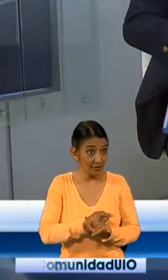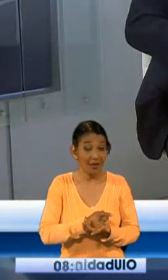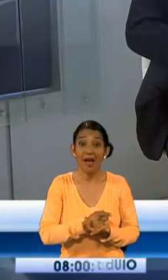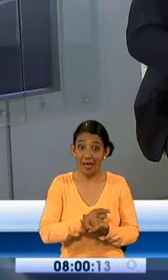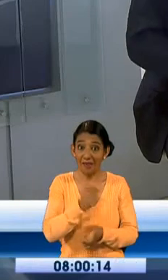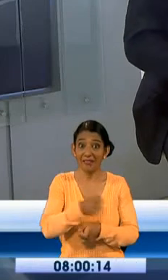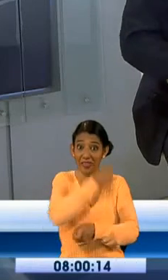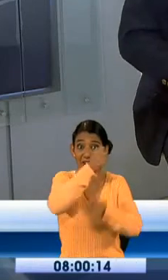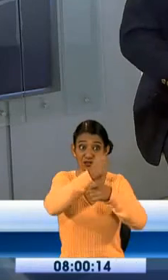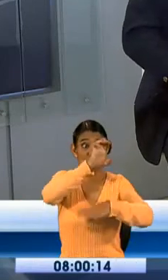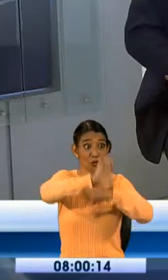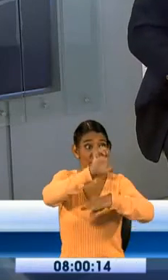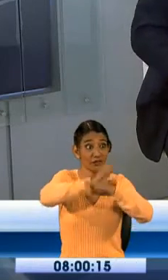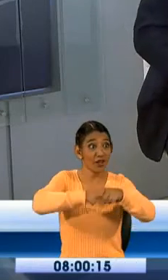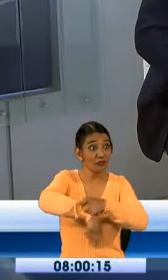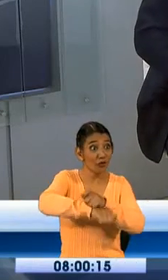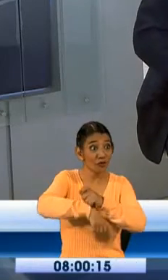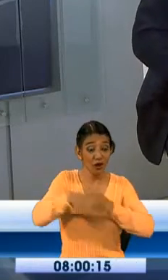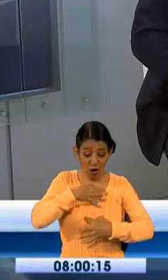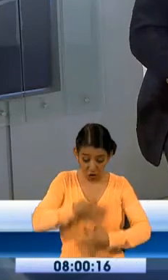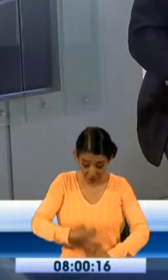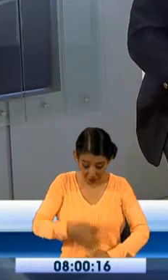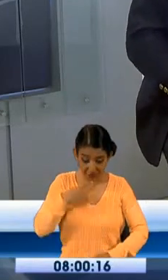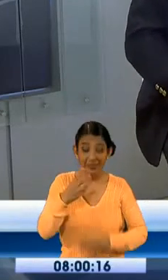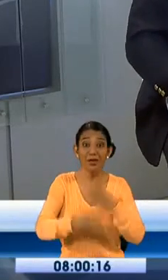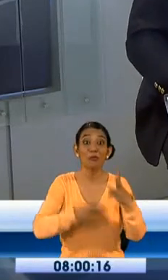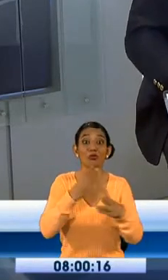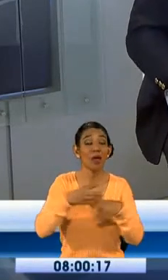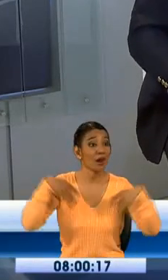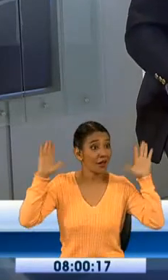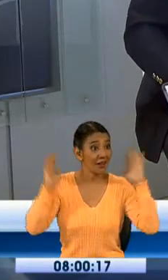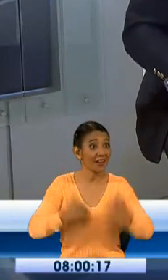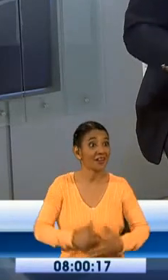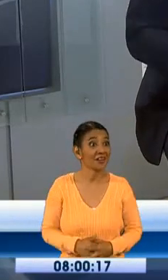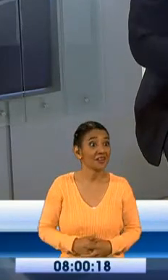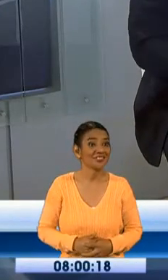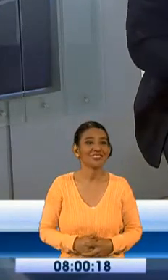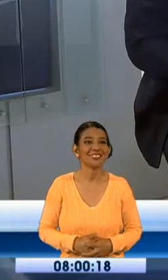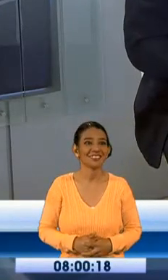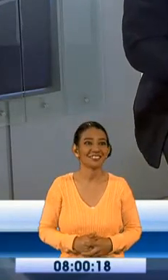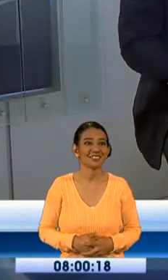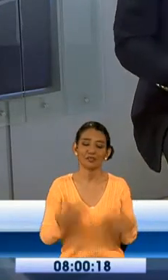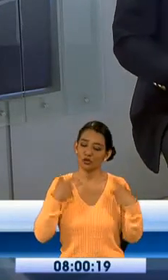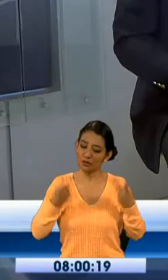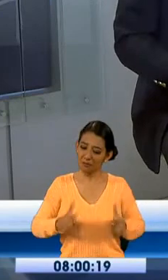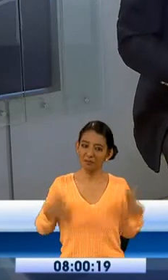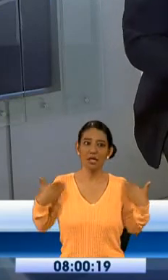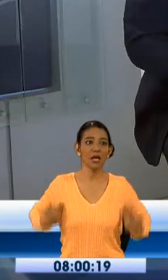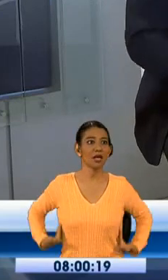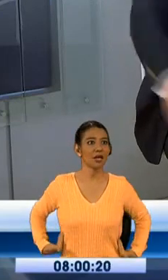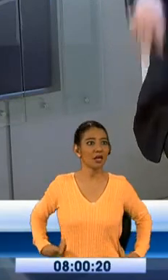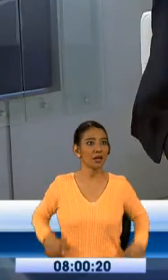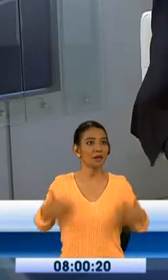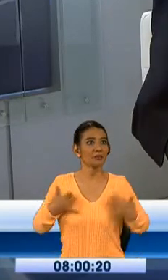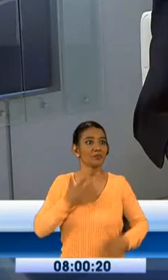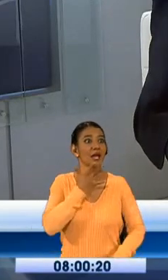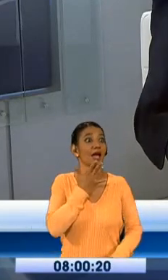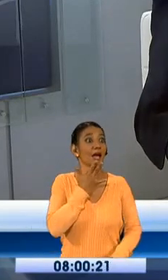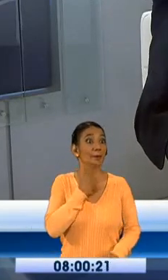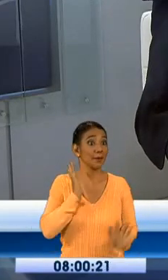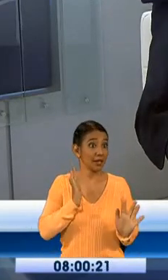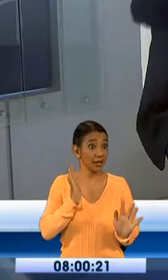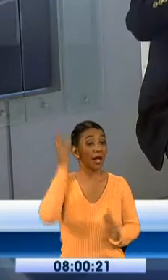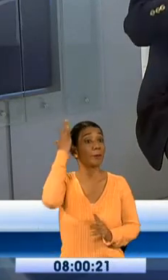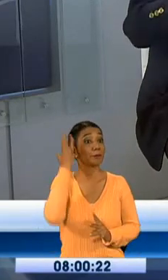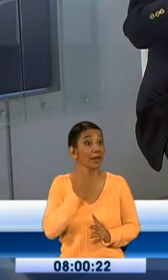Fútbol. Esa es la manera. Corbata del Mundial, por si acaso, ¿ah? Esa es la manera. Yo también no me quedo atrás, mi chaquetita amarilla, de azul, para mandarle